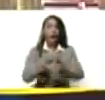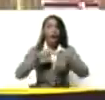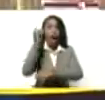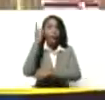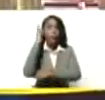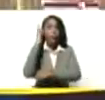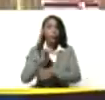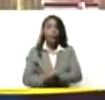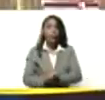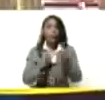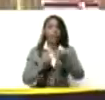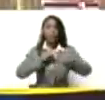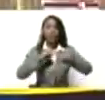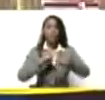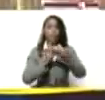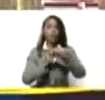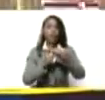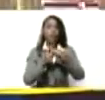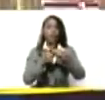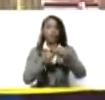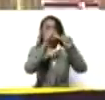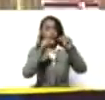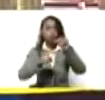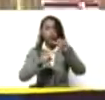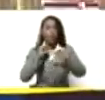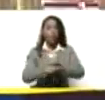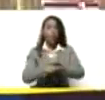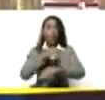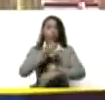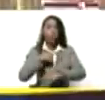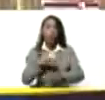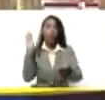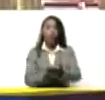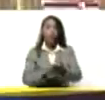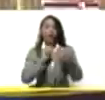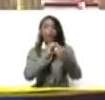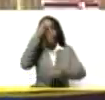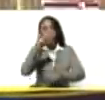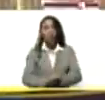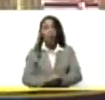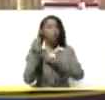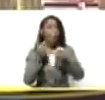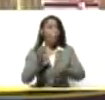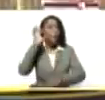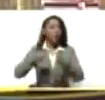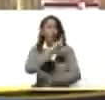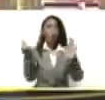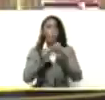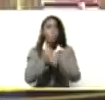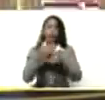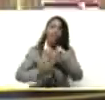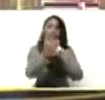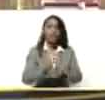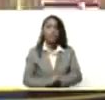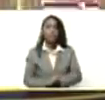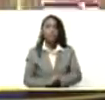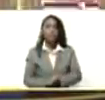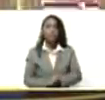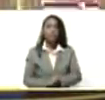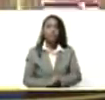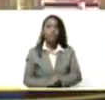toda confianza y pónganle su vacuna de protección contra el cordón amino a los niños y niñas mayores de 2